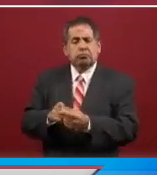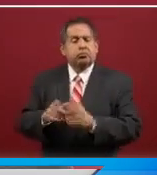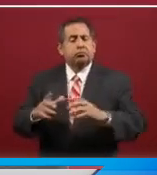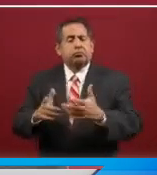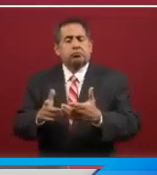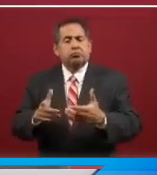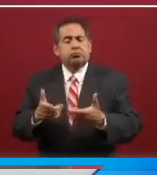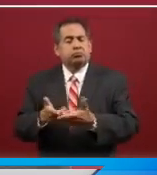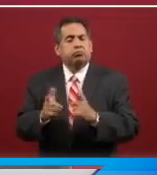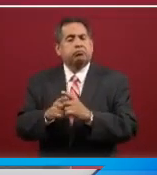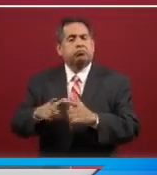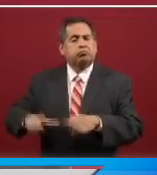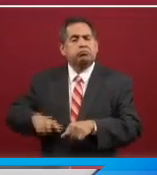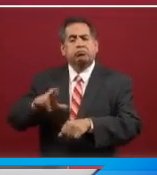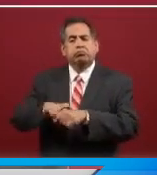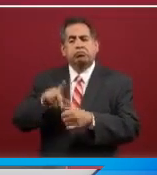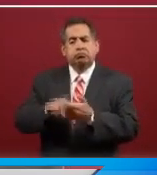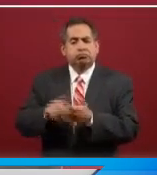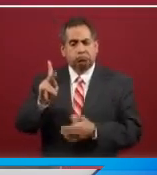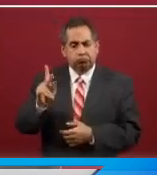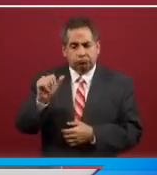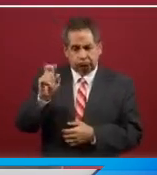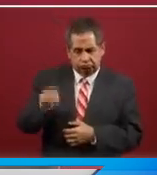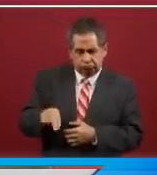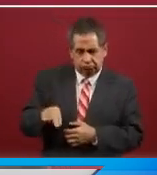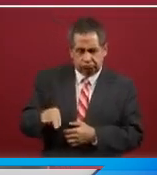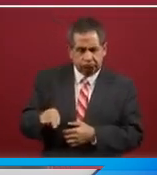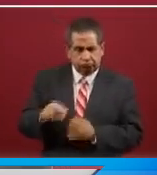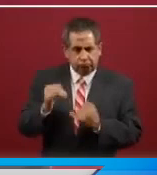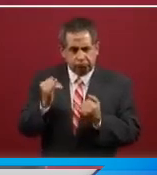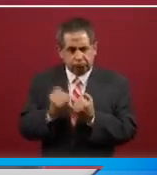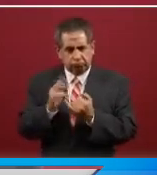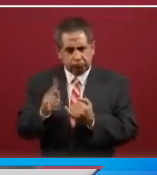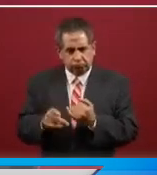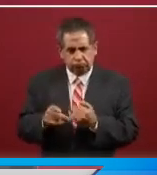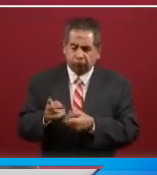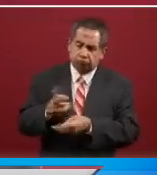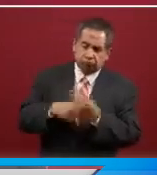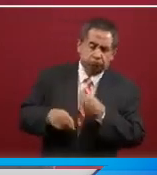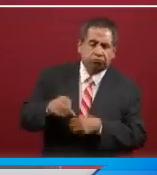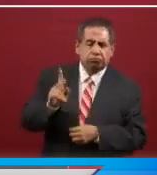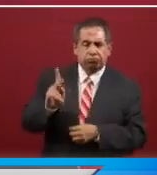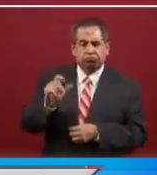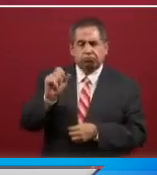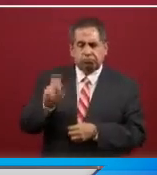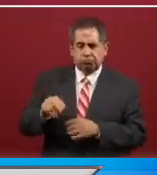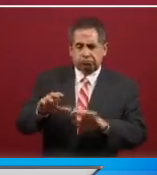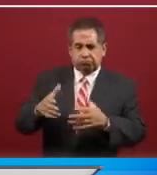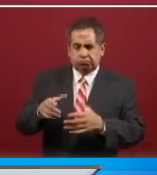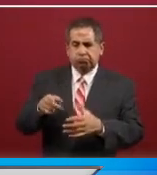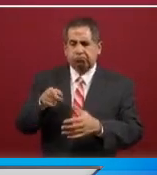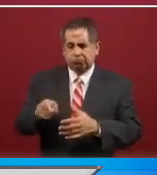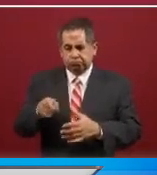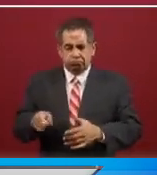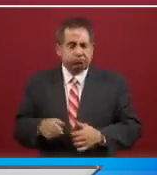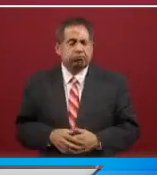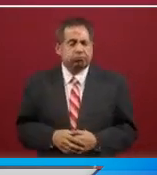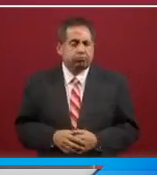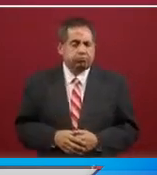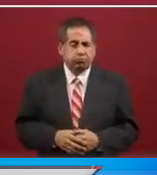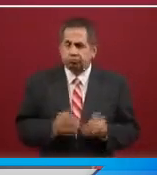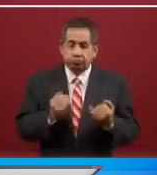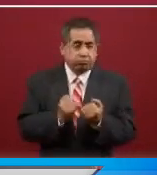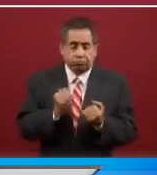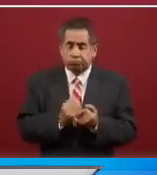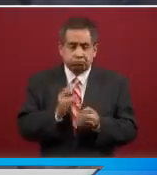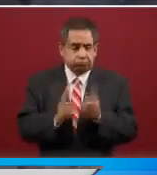tema de los aranceles que intenta imponer Trump. Prevé que se sumen al llamado de unidad el próximo sábado en Tijuana. Se reunirá con un grupo mayoritario de los padres